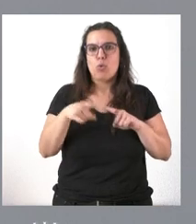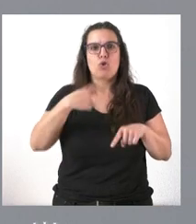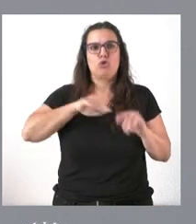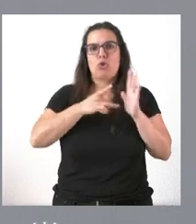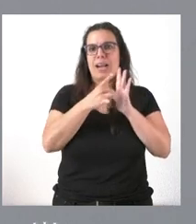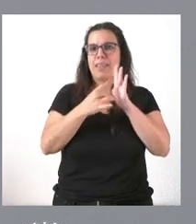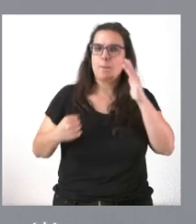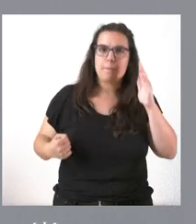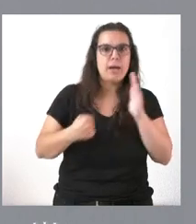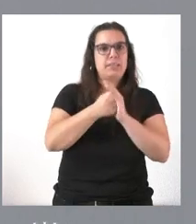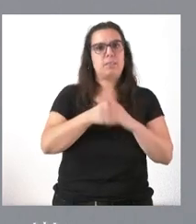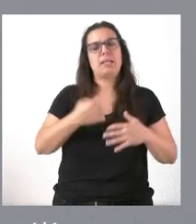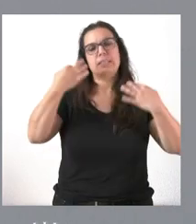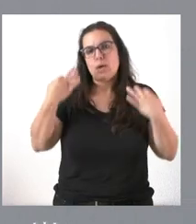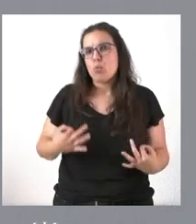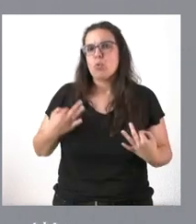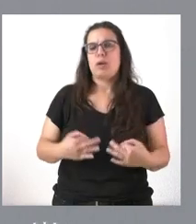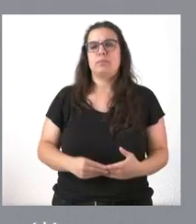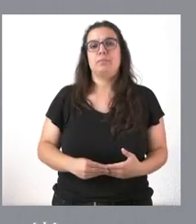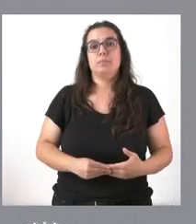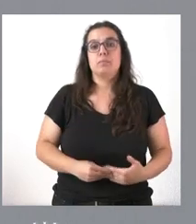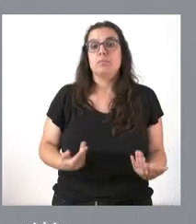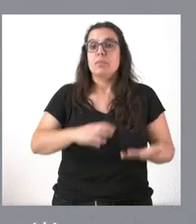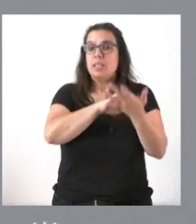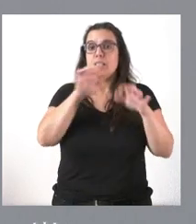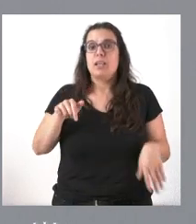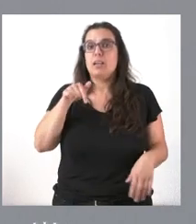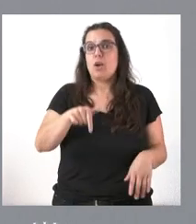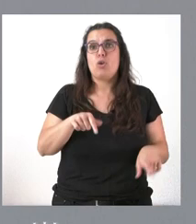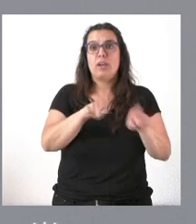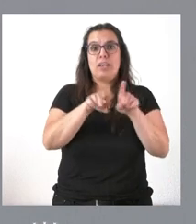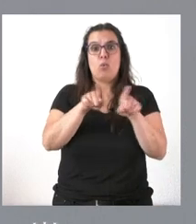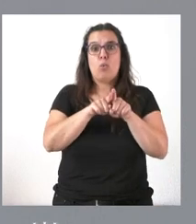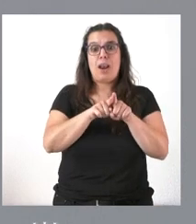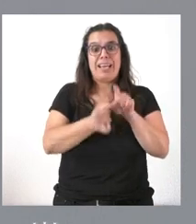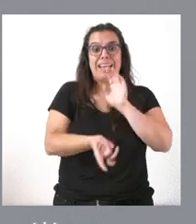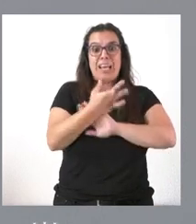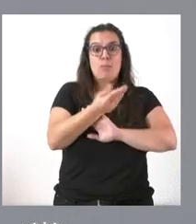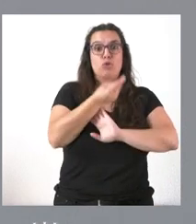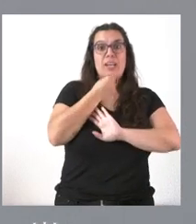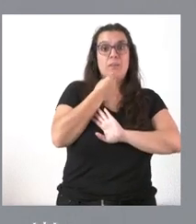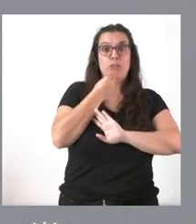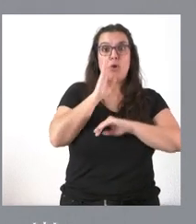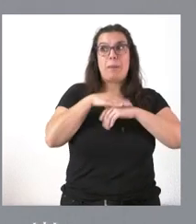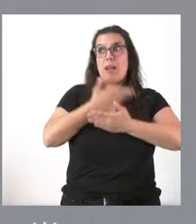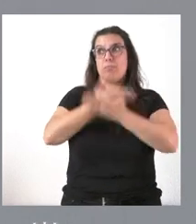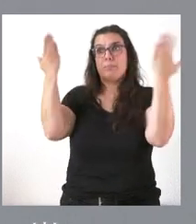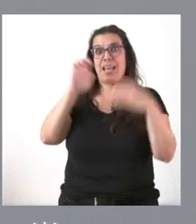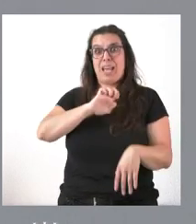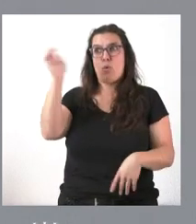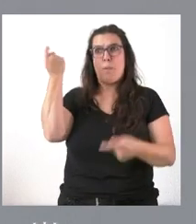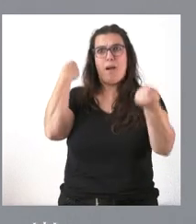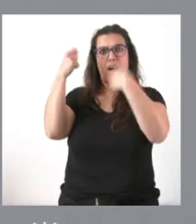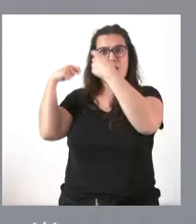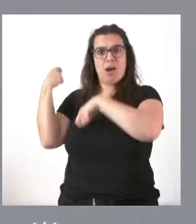unas producciones seguras y que Castilla y leones en gran parte la despensa de Europa y que lo queremos seguir siendo y por tanto que igual